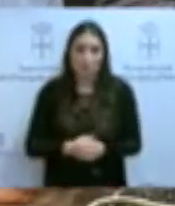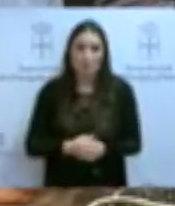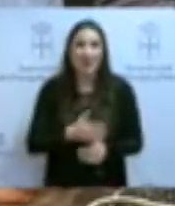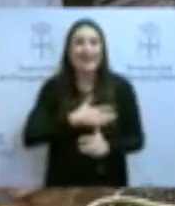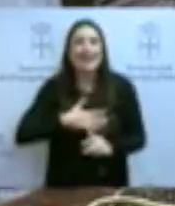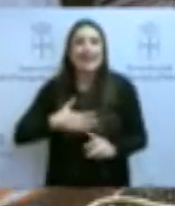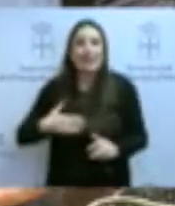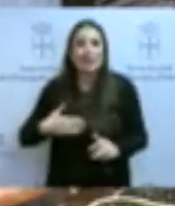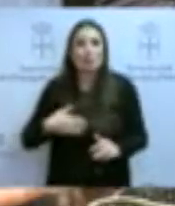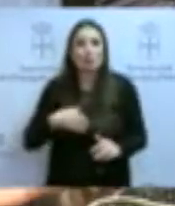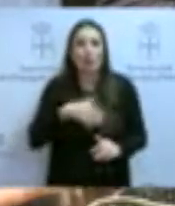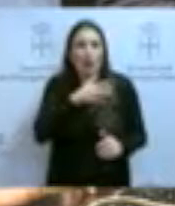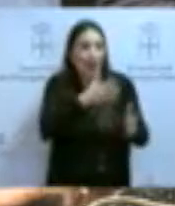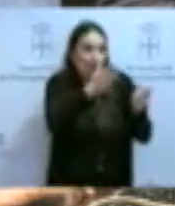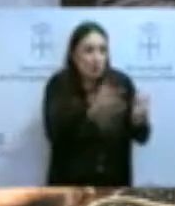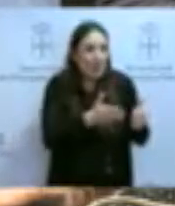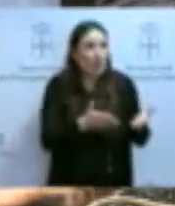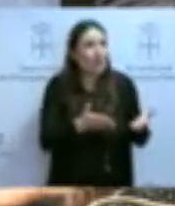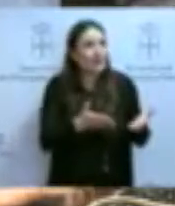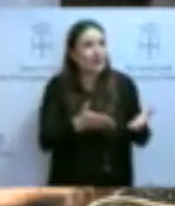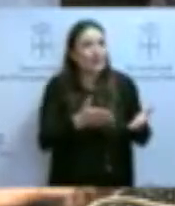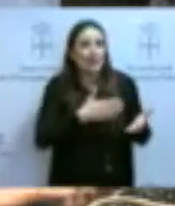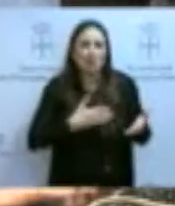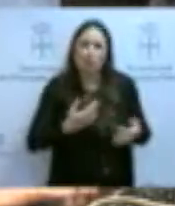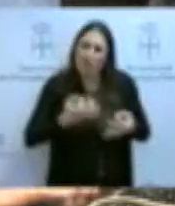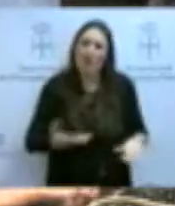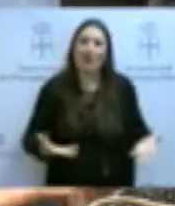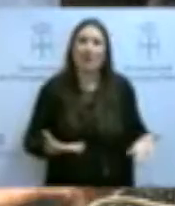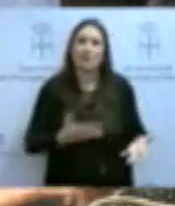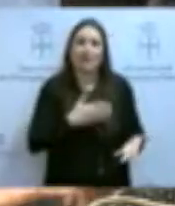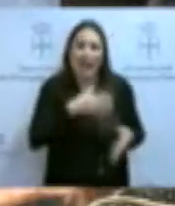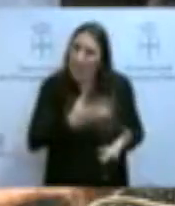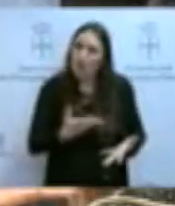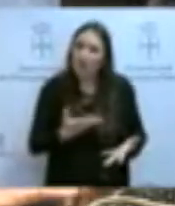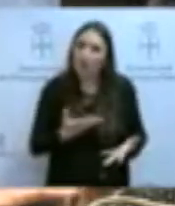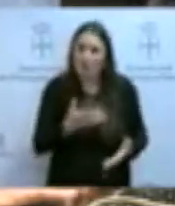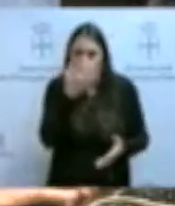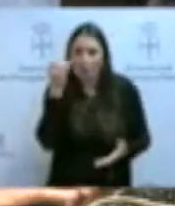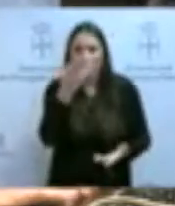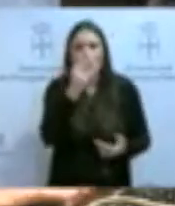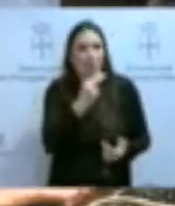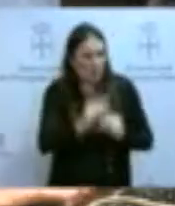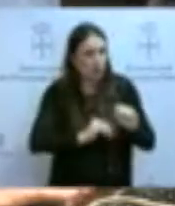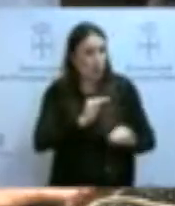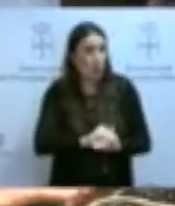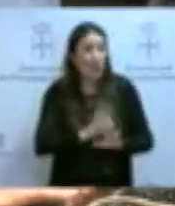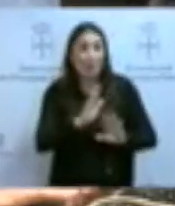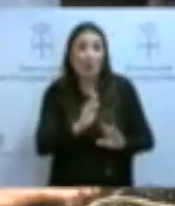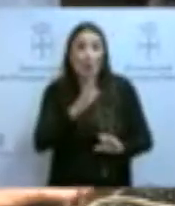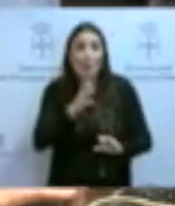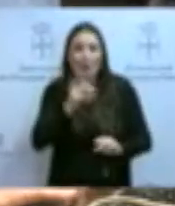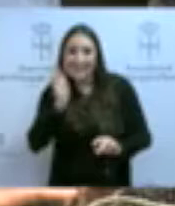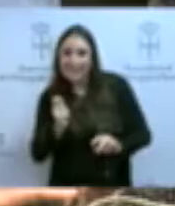creerla ahora, señora consejera, y que fuera ahora, de verdad, que es ahora cuando van a cumplir por fin sus compromisos, pero no los que les vienen obligados por